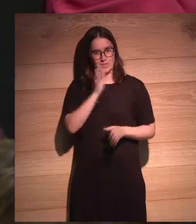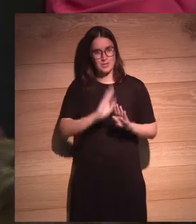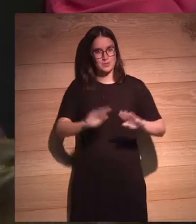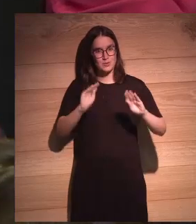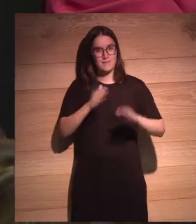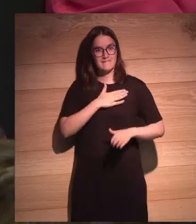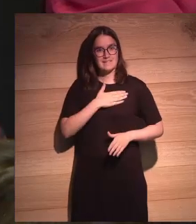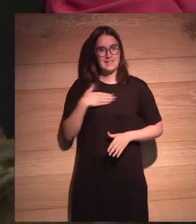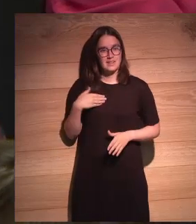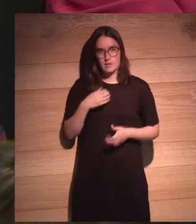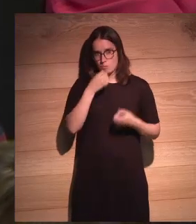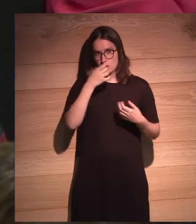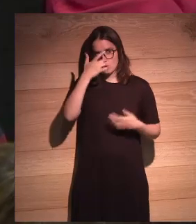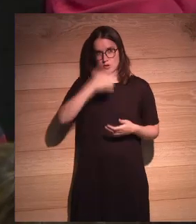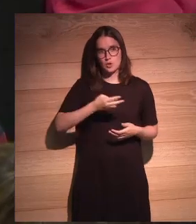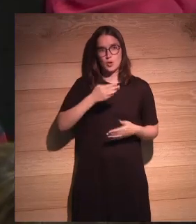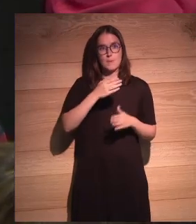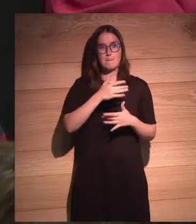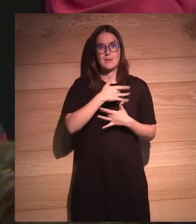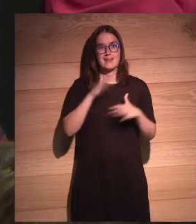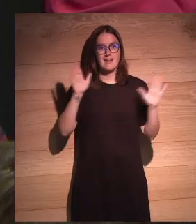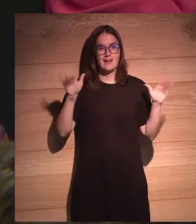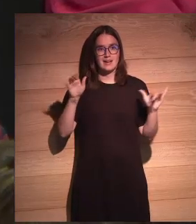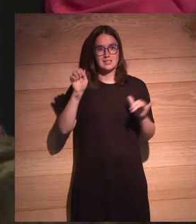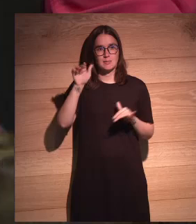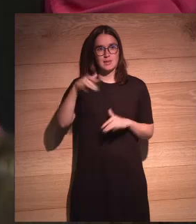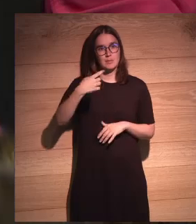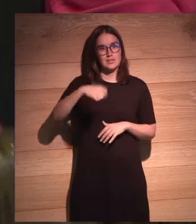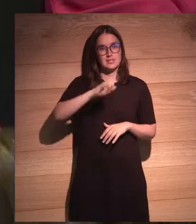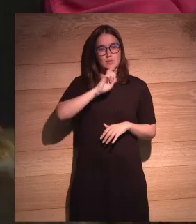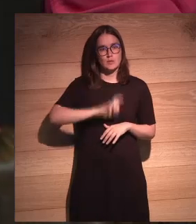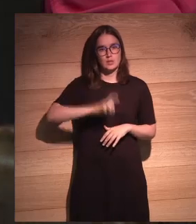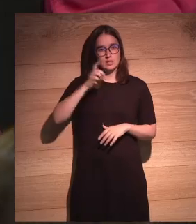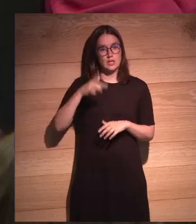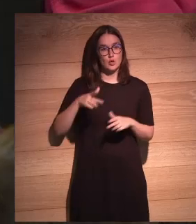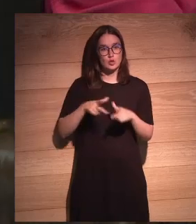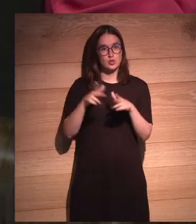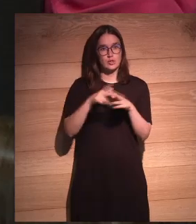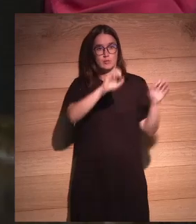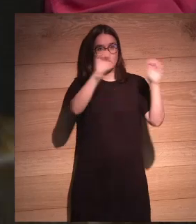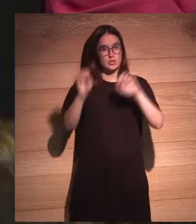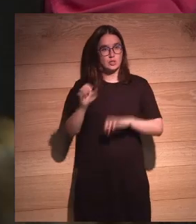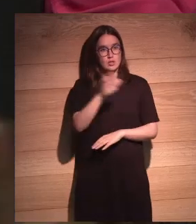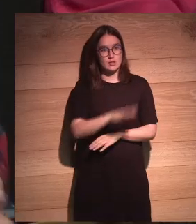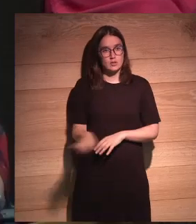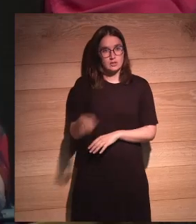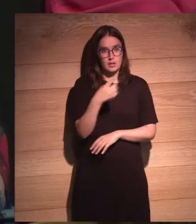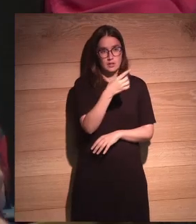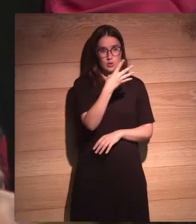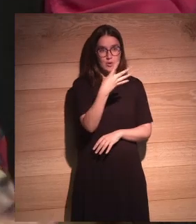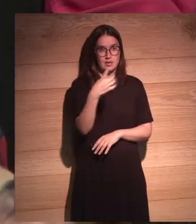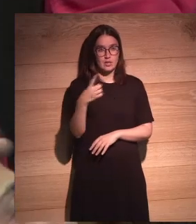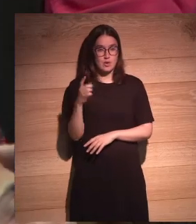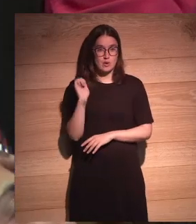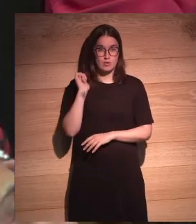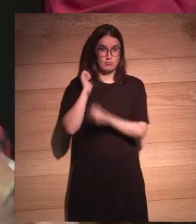aportaciones. Yo soy María Ángeles Aymat, presido la Fundación Sociedad Protectora de los Niños, llevamos 141 años